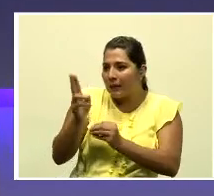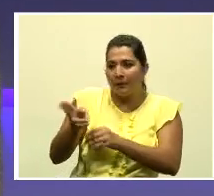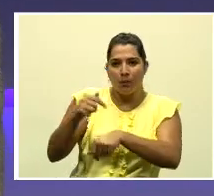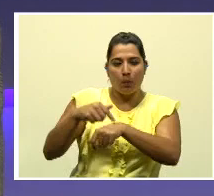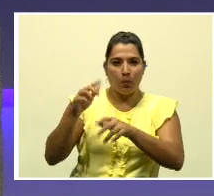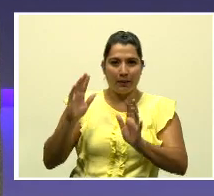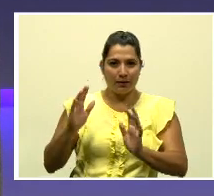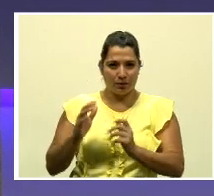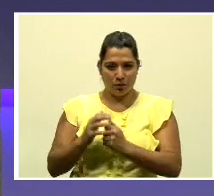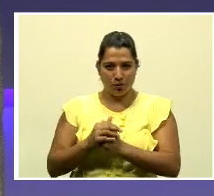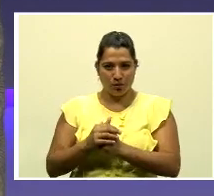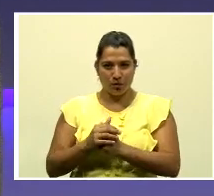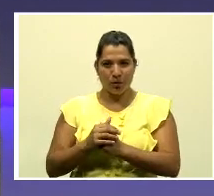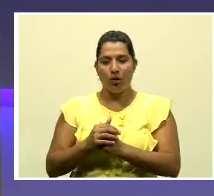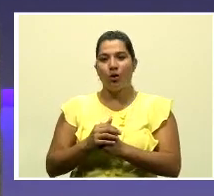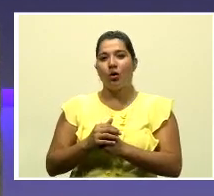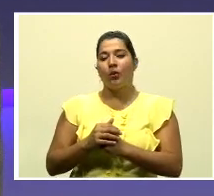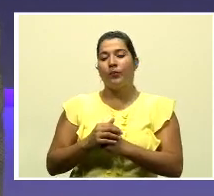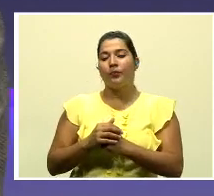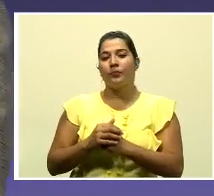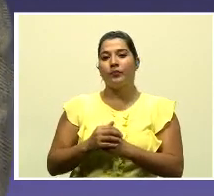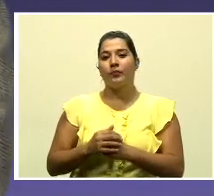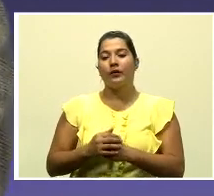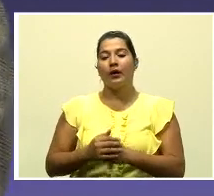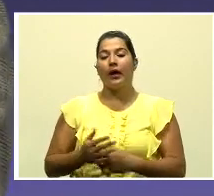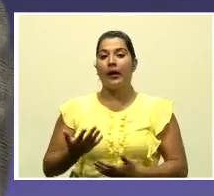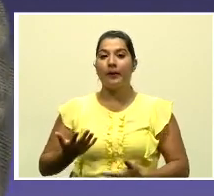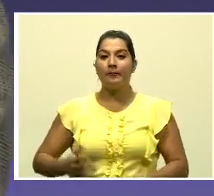decisivo, del que hablaba Cartier-Bresson, que usted mencionó.